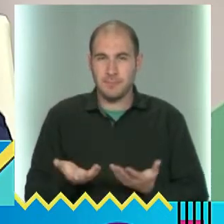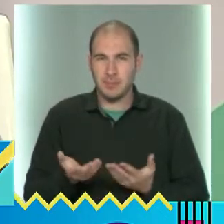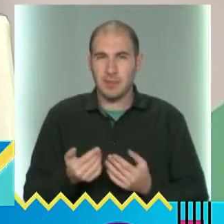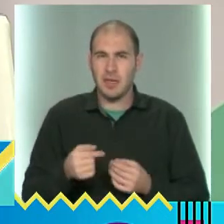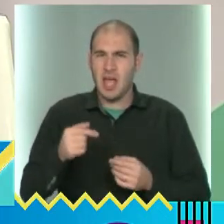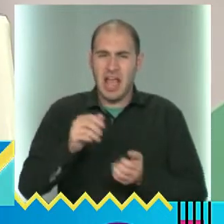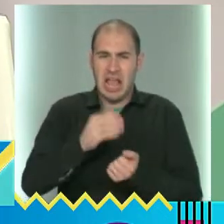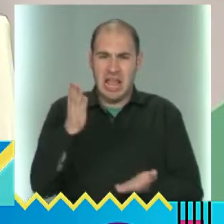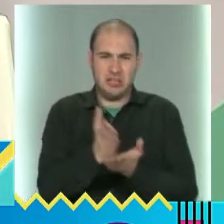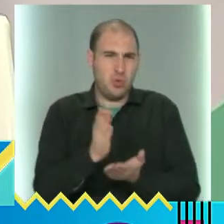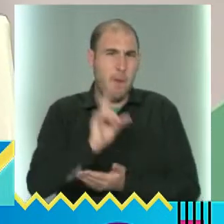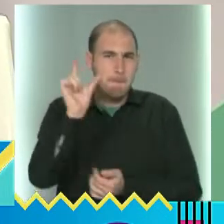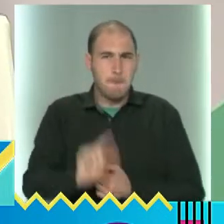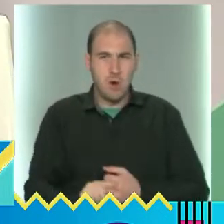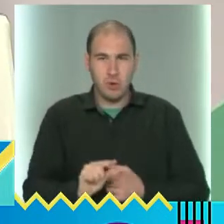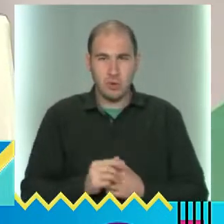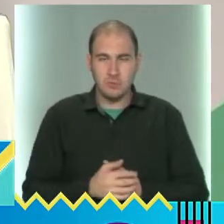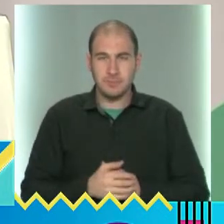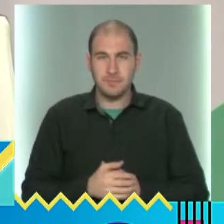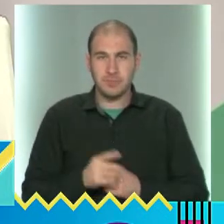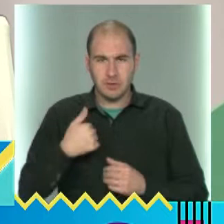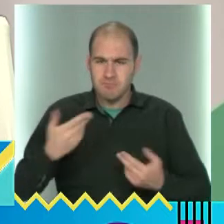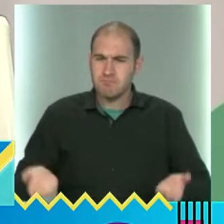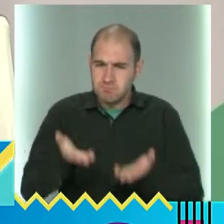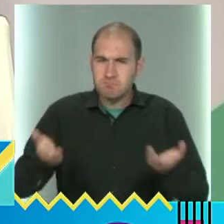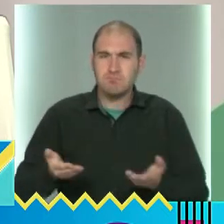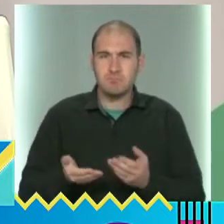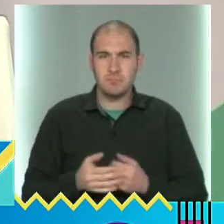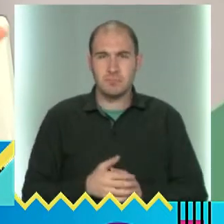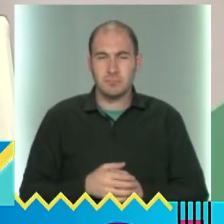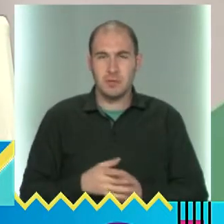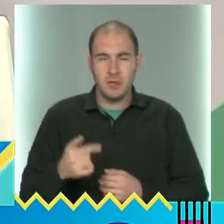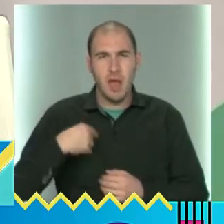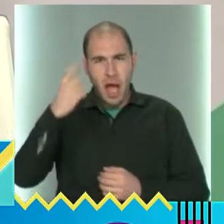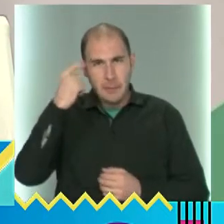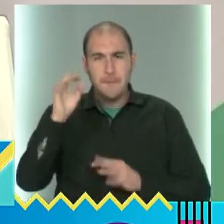muchas bases académicas. Y eso me motivó muchísimo a